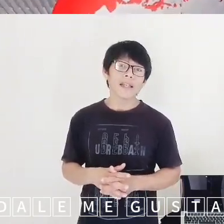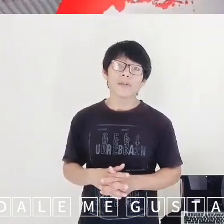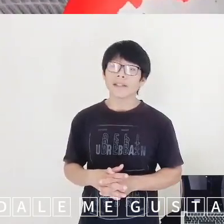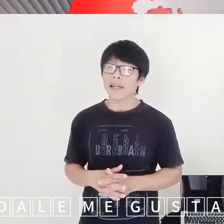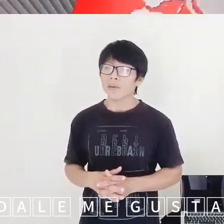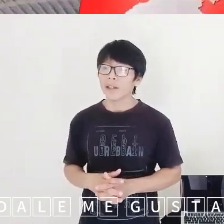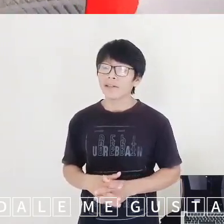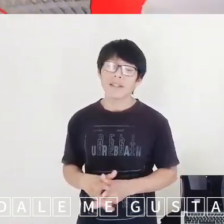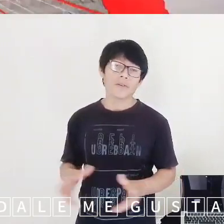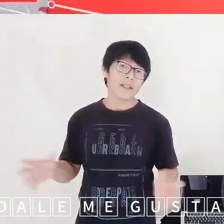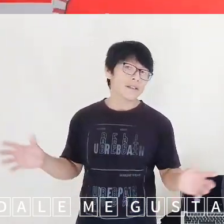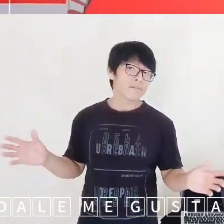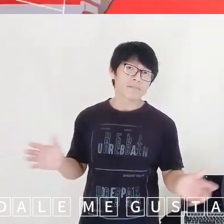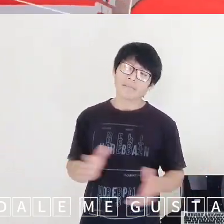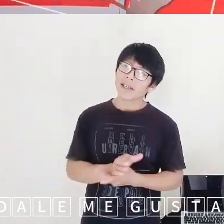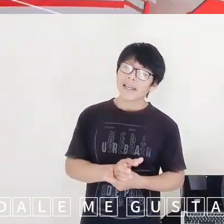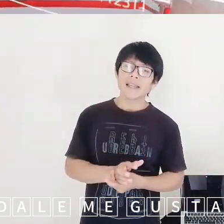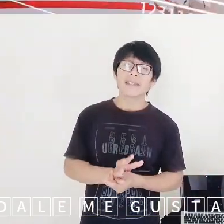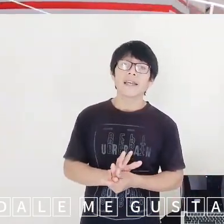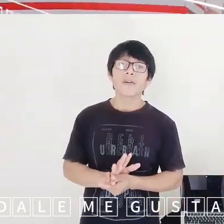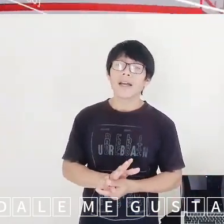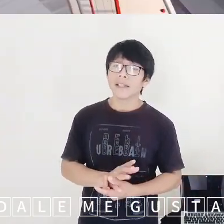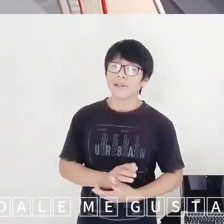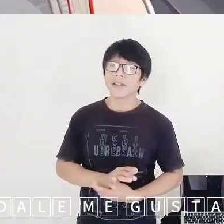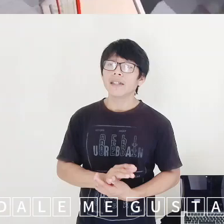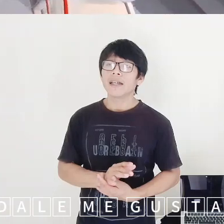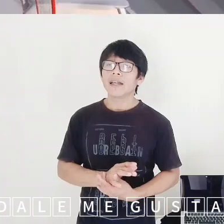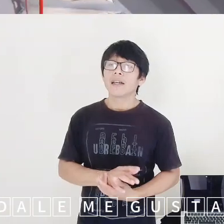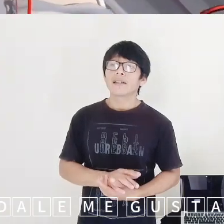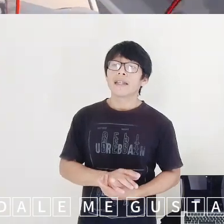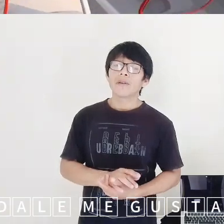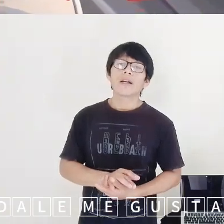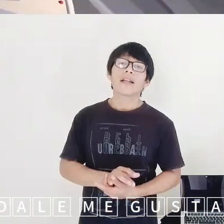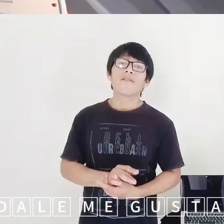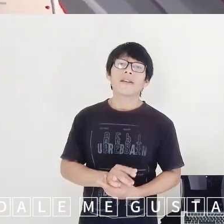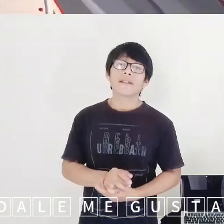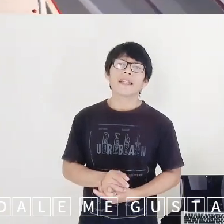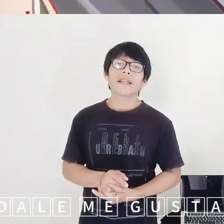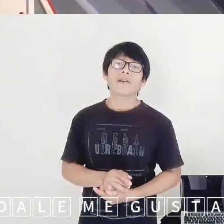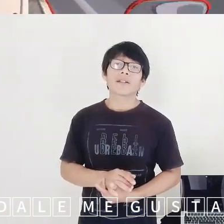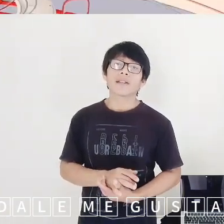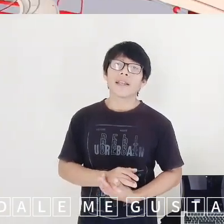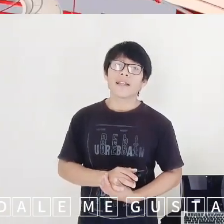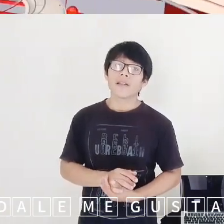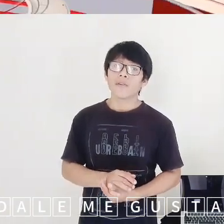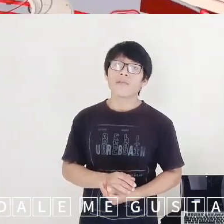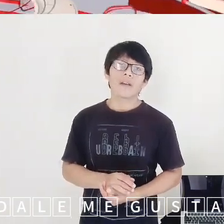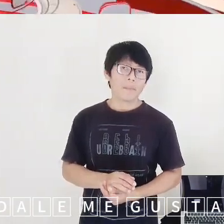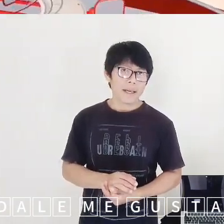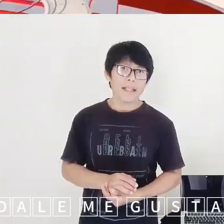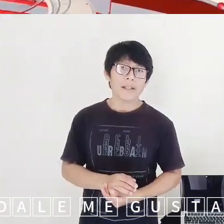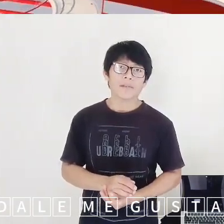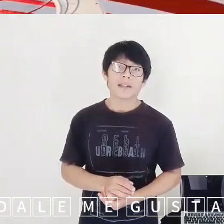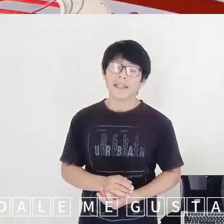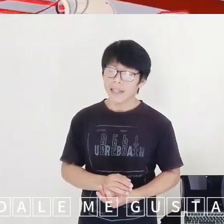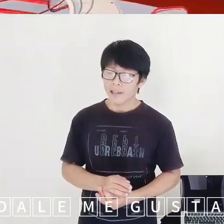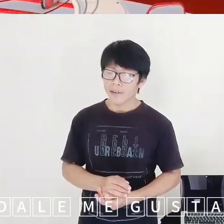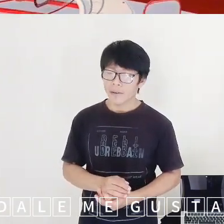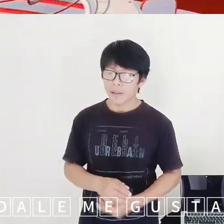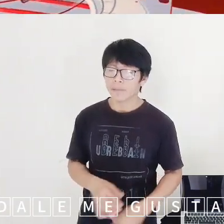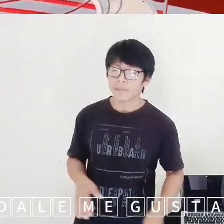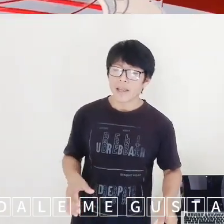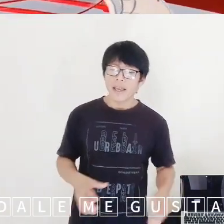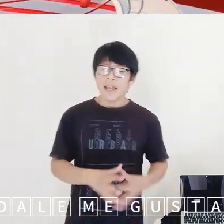cómplice de Genaro García Luna, señores, en serio, eso sí, sería una gran felicidad que nos estaría dando Felipe Calderón, en